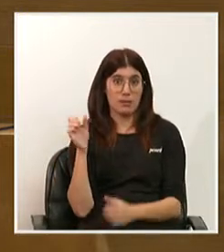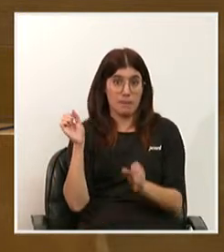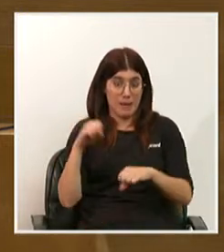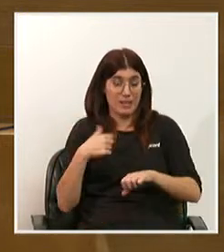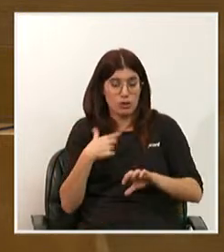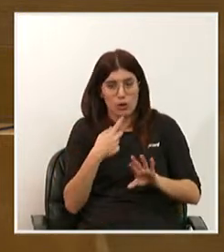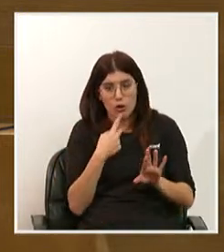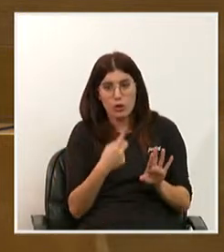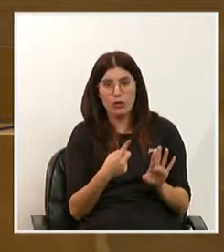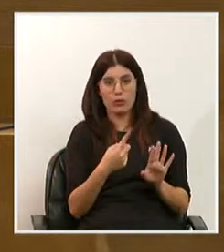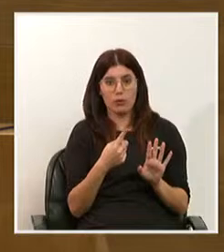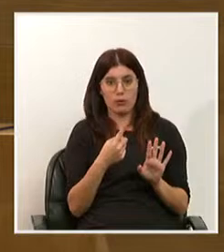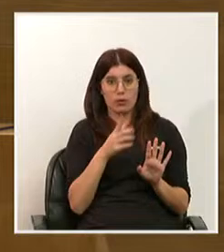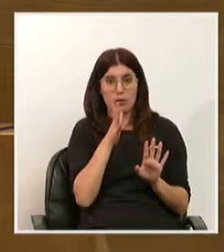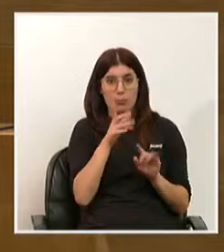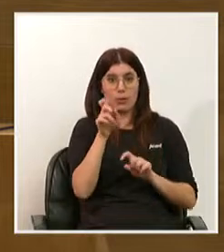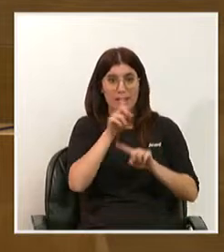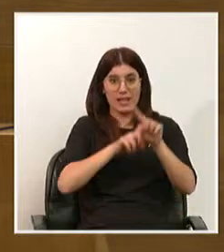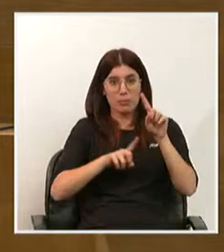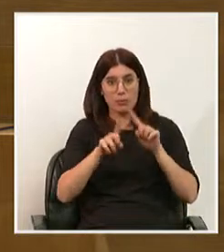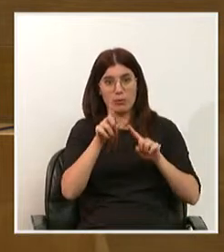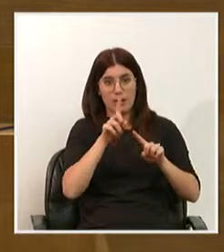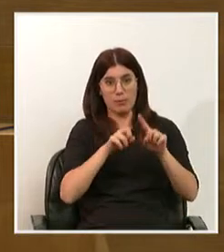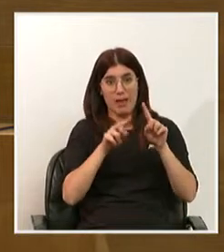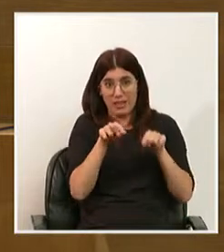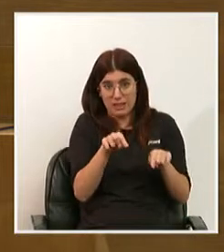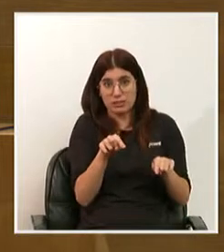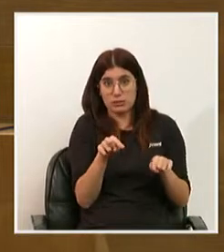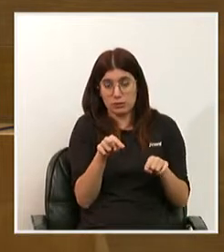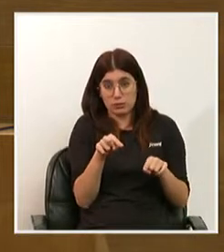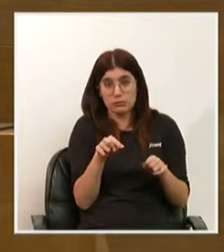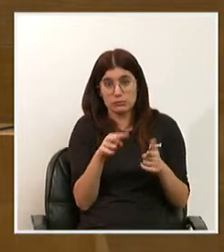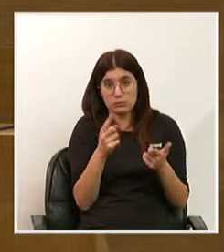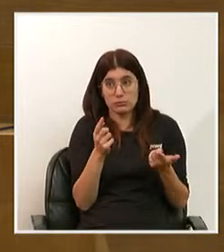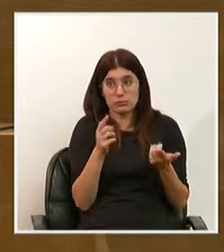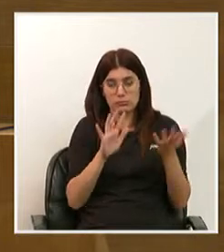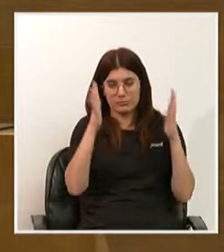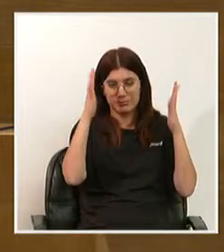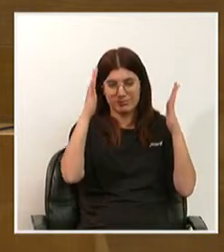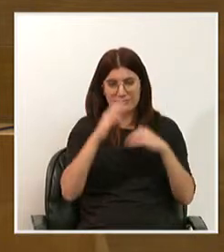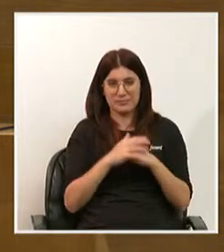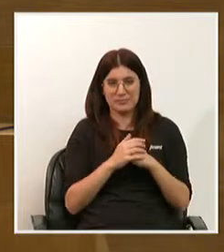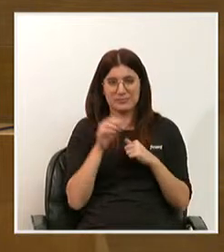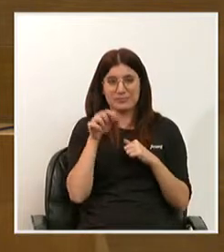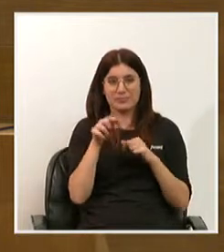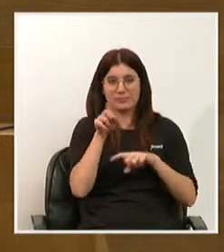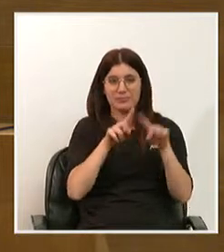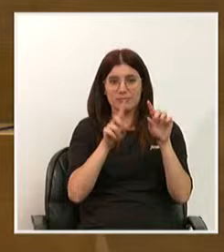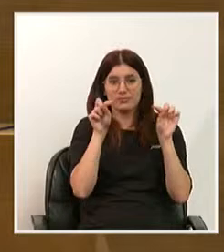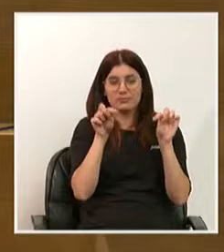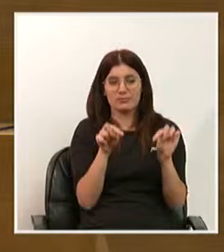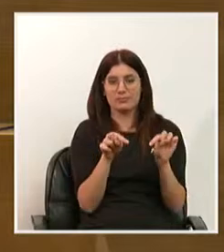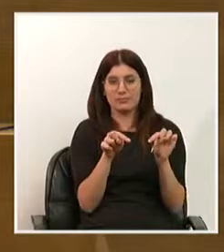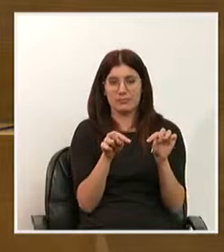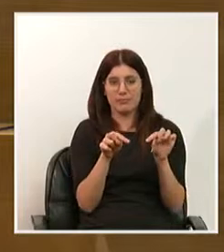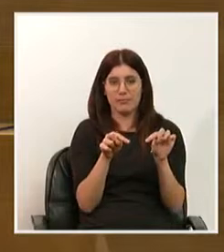digo el problema El problema de esto el problema de esto